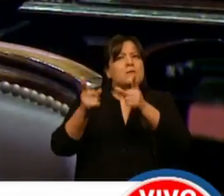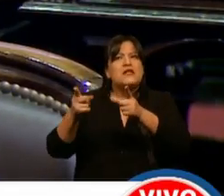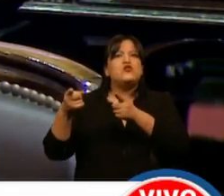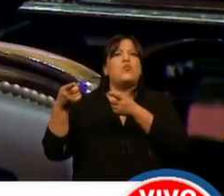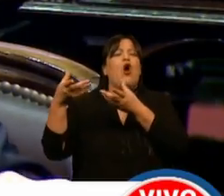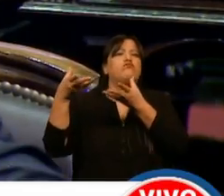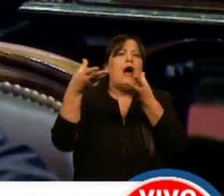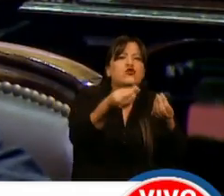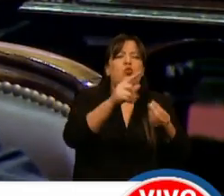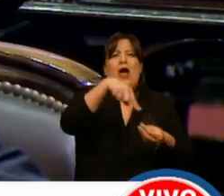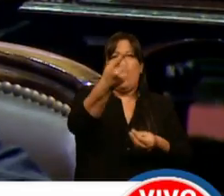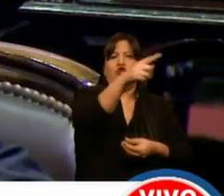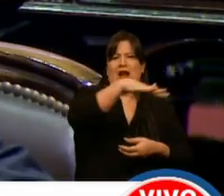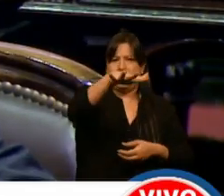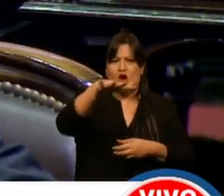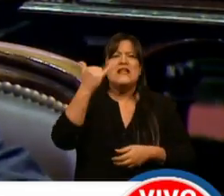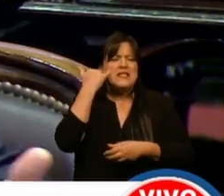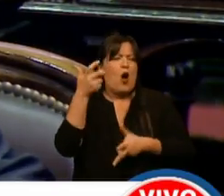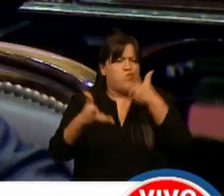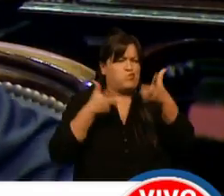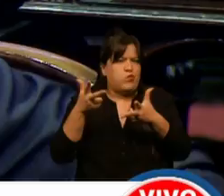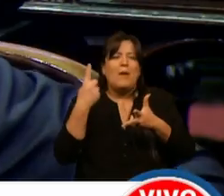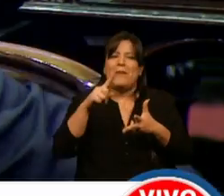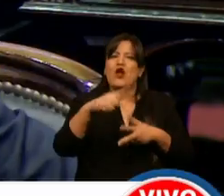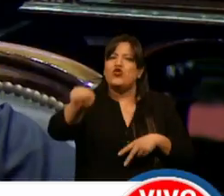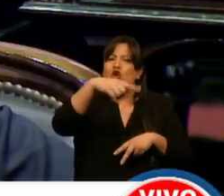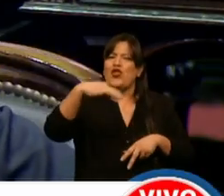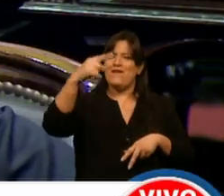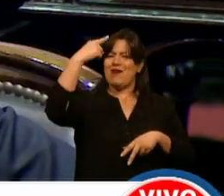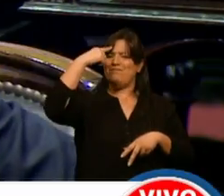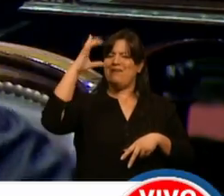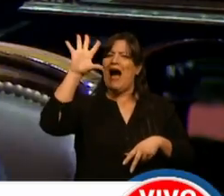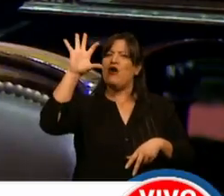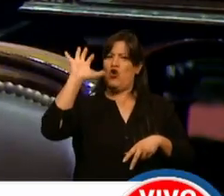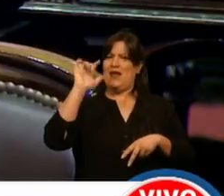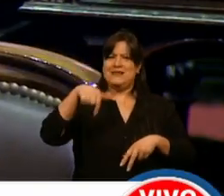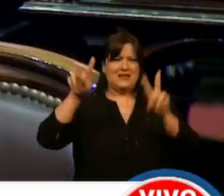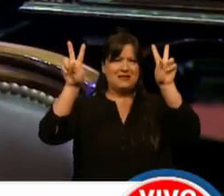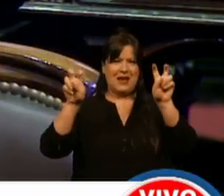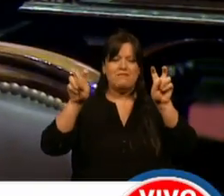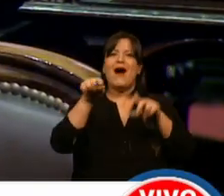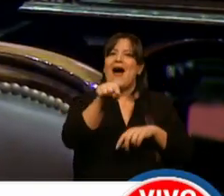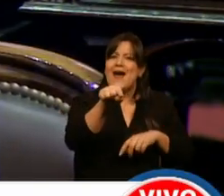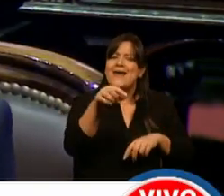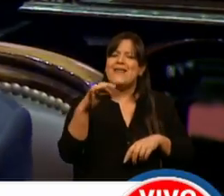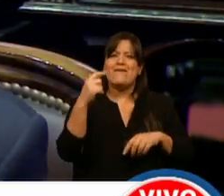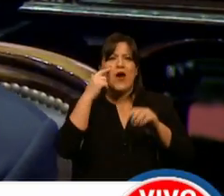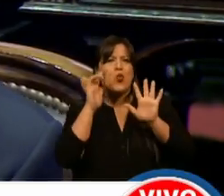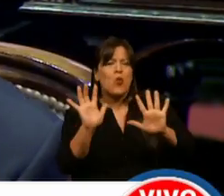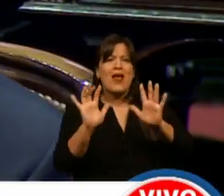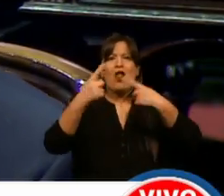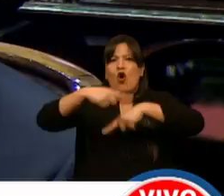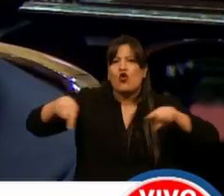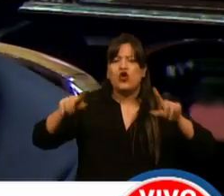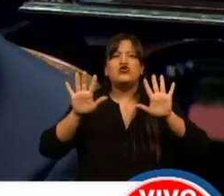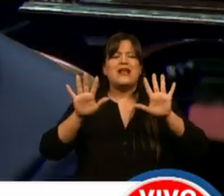otras zonas se dijo ya pero hay que tenerlo presente y en ese caso hay que tener los cuidados para asegurar